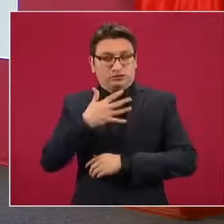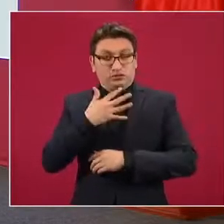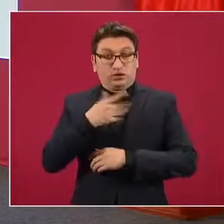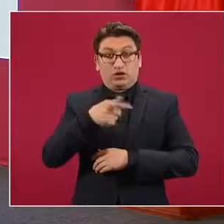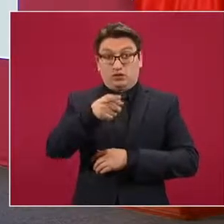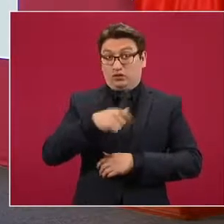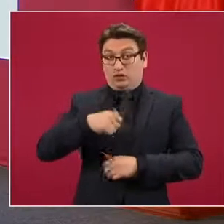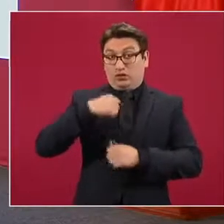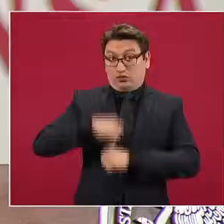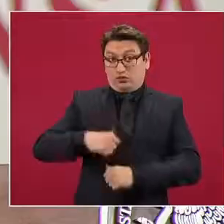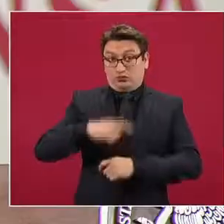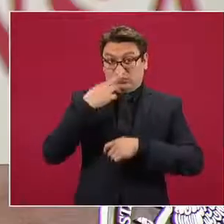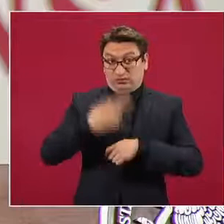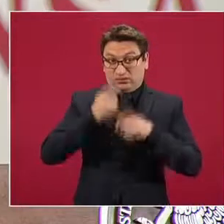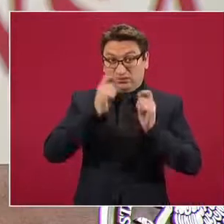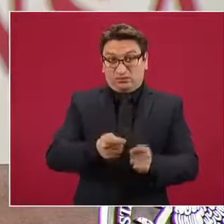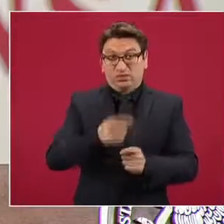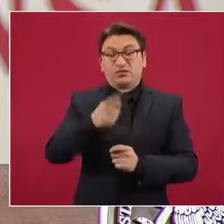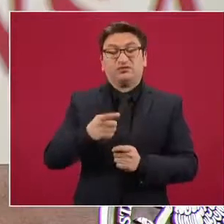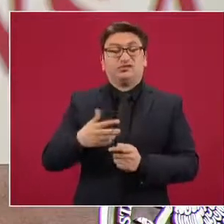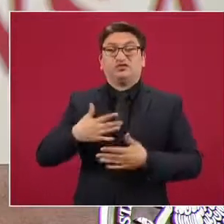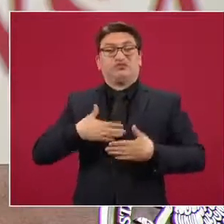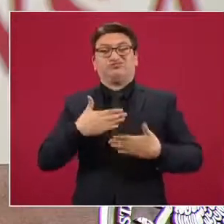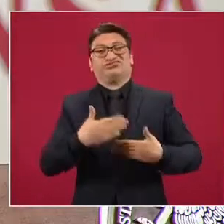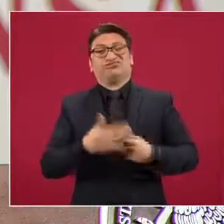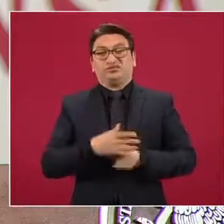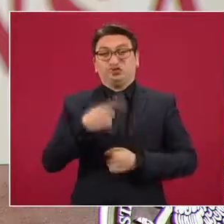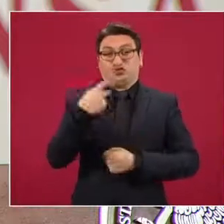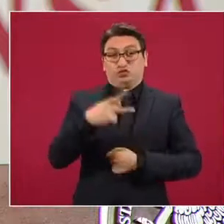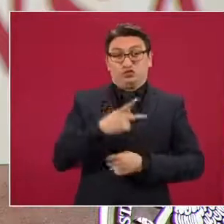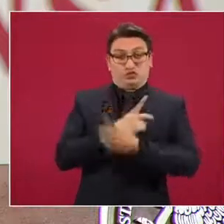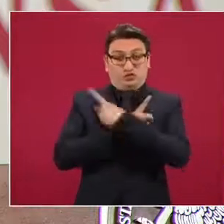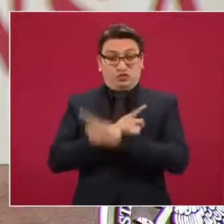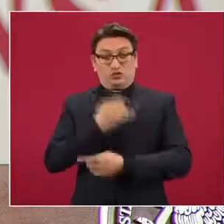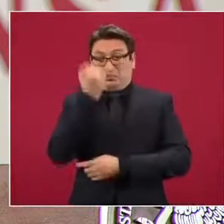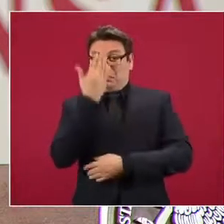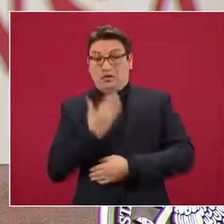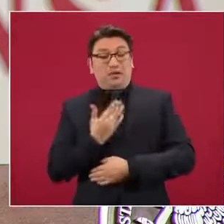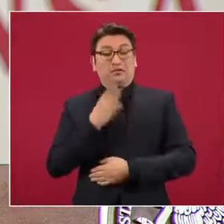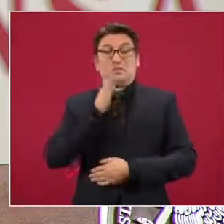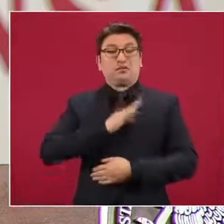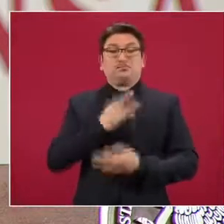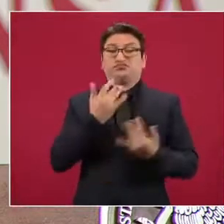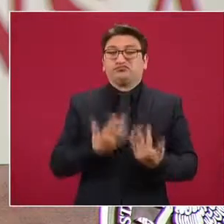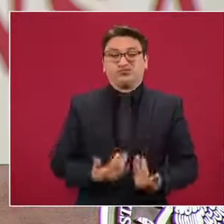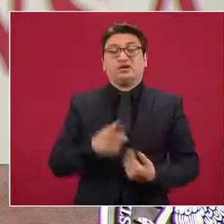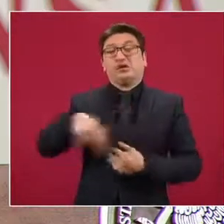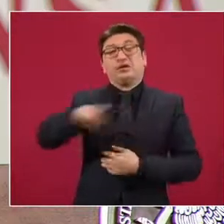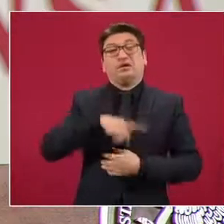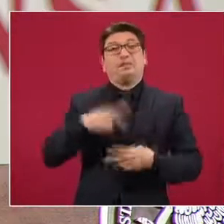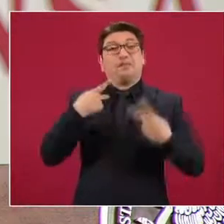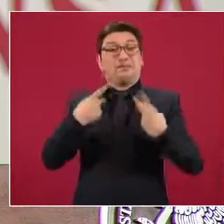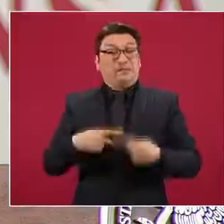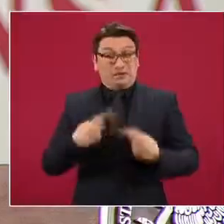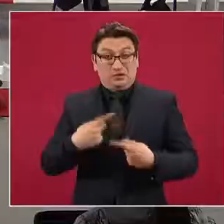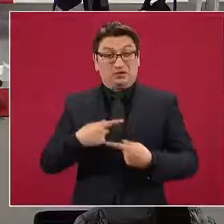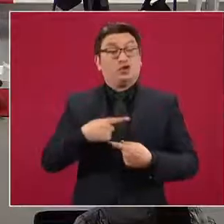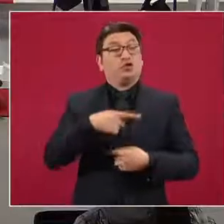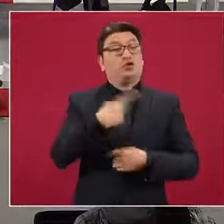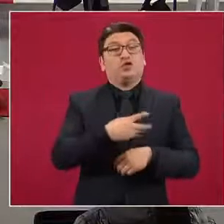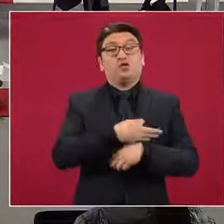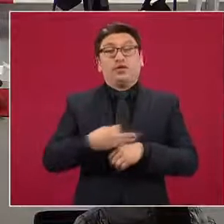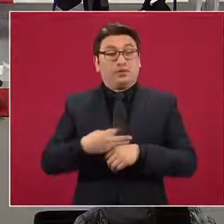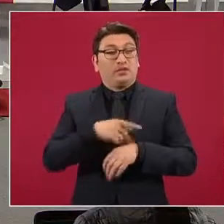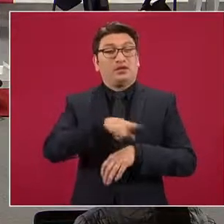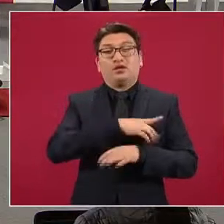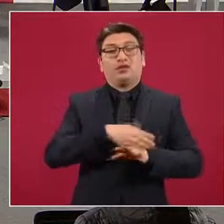ti, destruyes tu dignidad y tu prestigio, dañas a tu familia y a tus personas cercanas